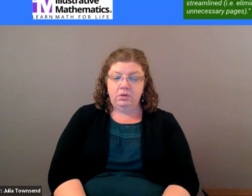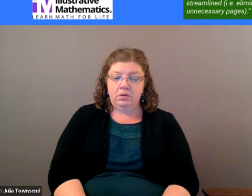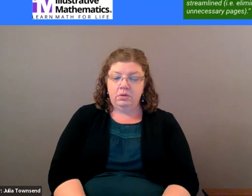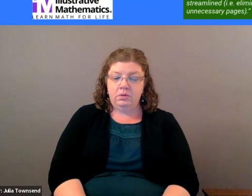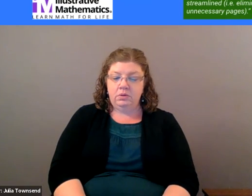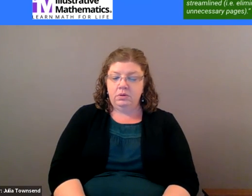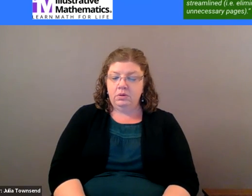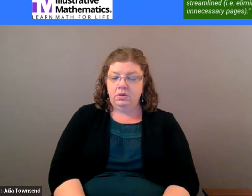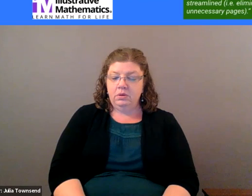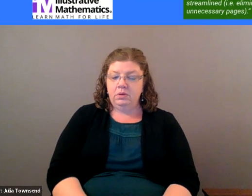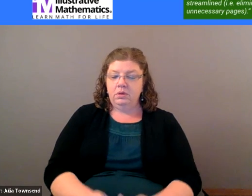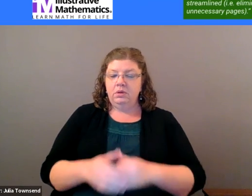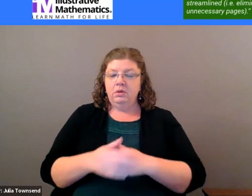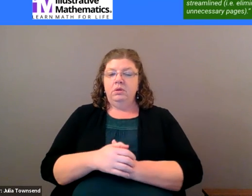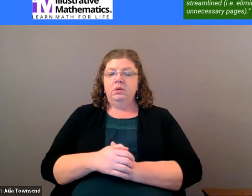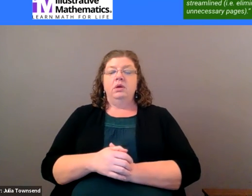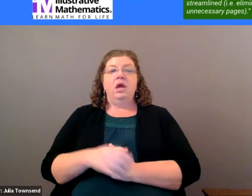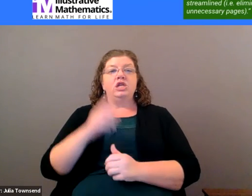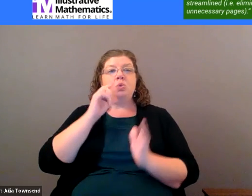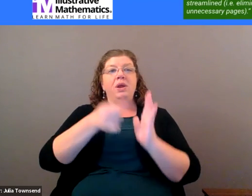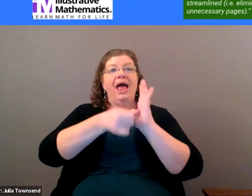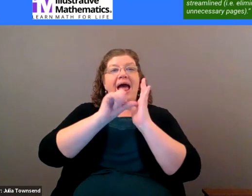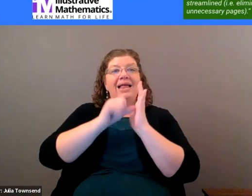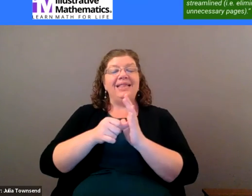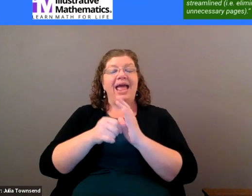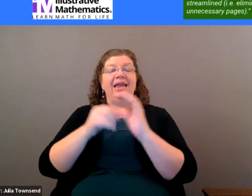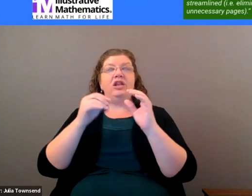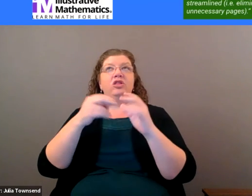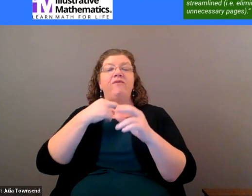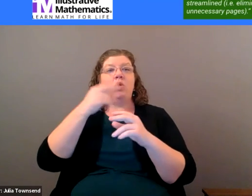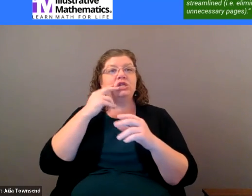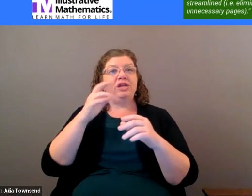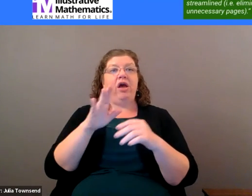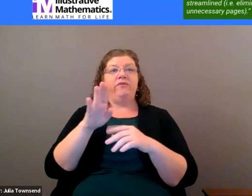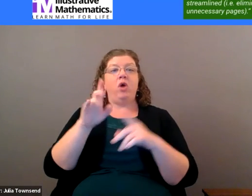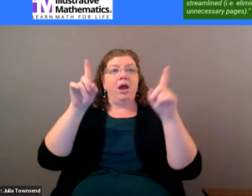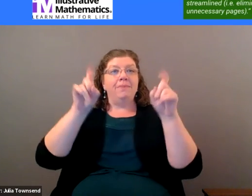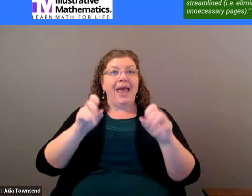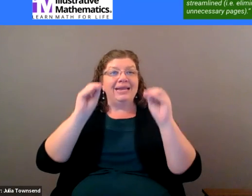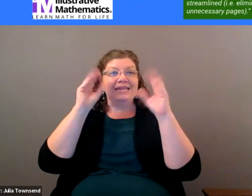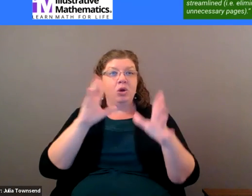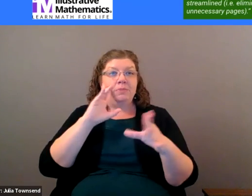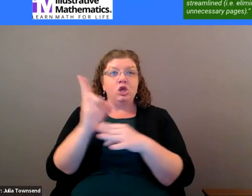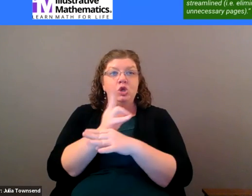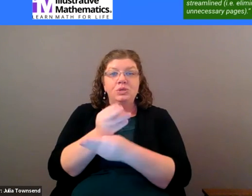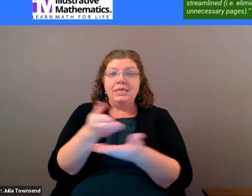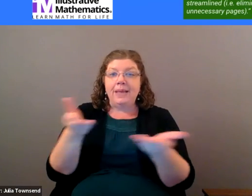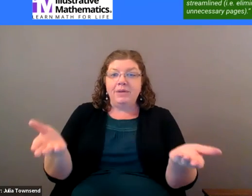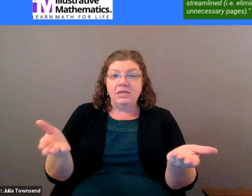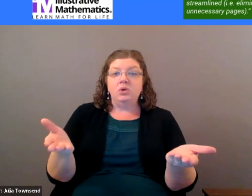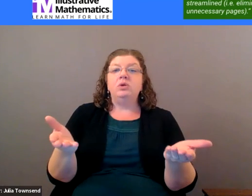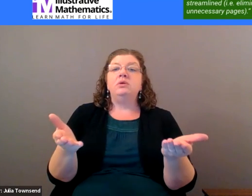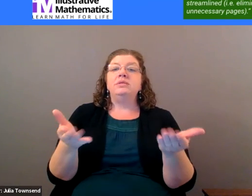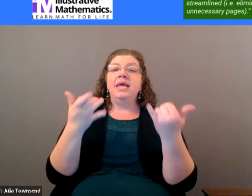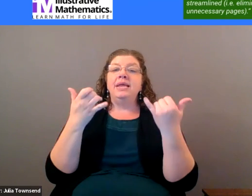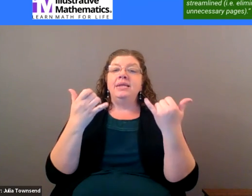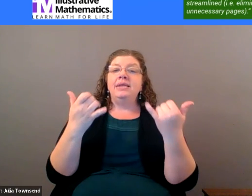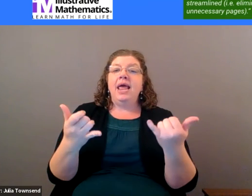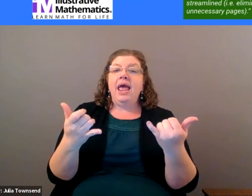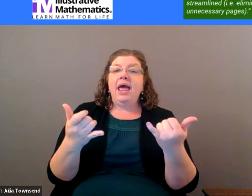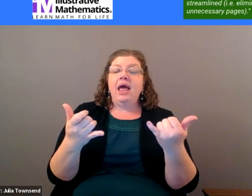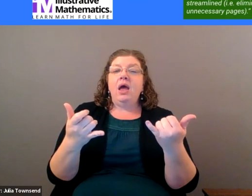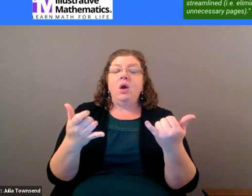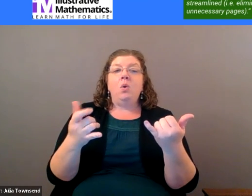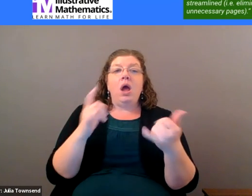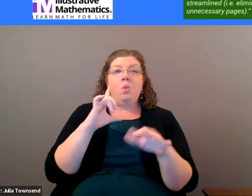libros más prácticos. Entonces, solamente quería yo resaltar las voces de los maestros que han estado usando estos materiales.